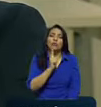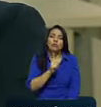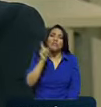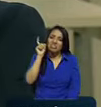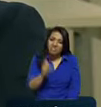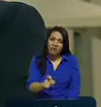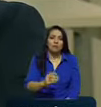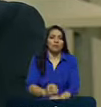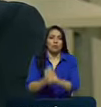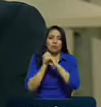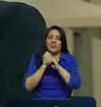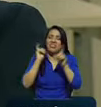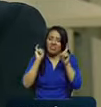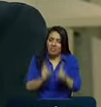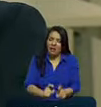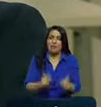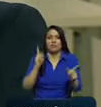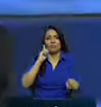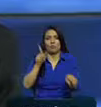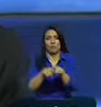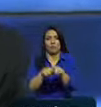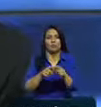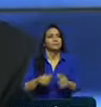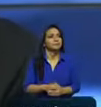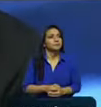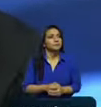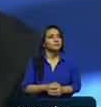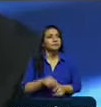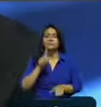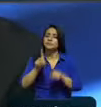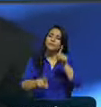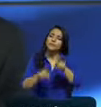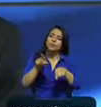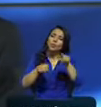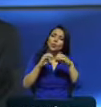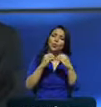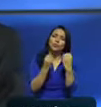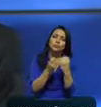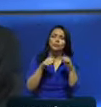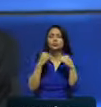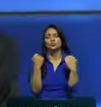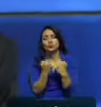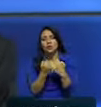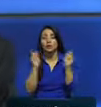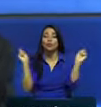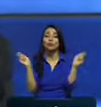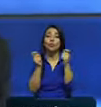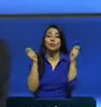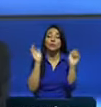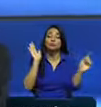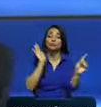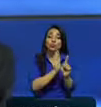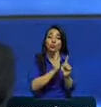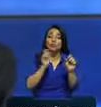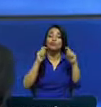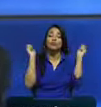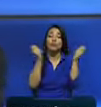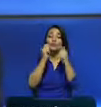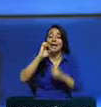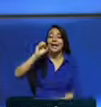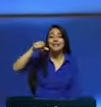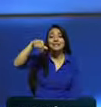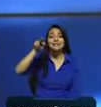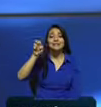forzosamente hacer. Varias organizaciones sociales, entre ellas Fundación Esquel, lideró un